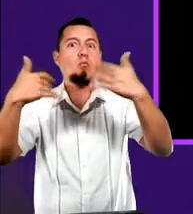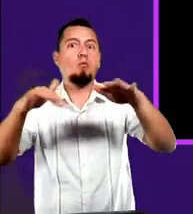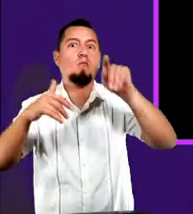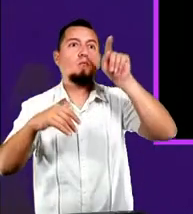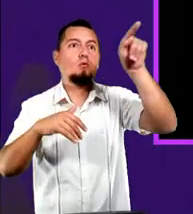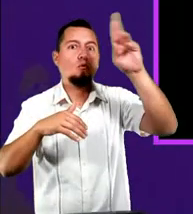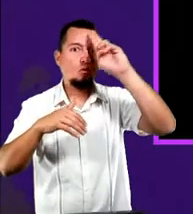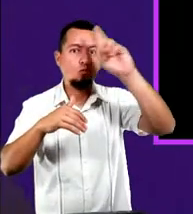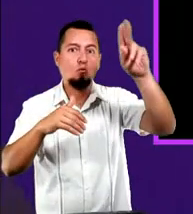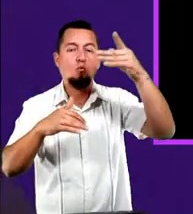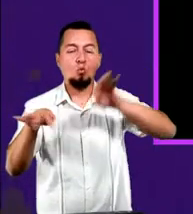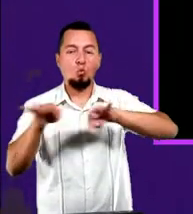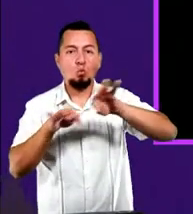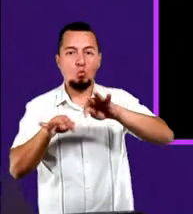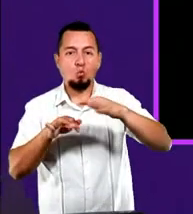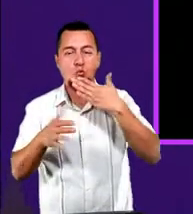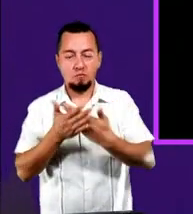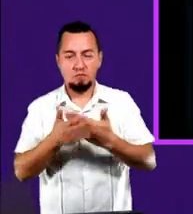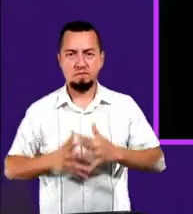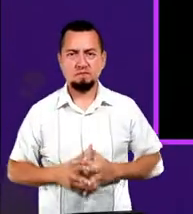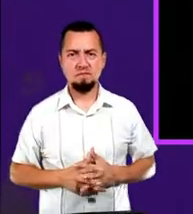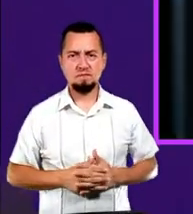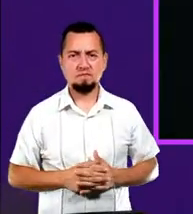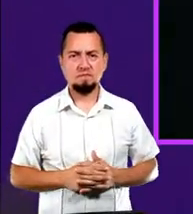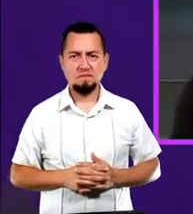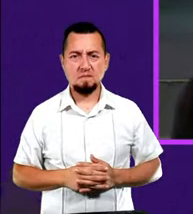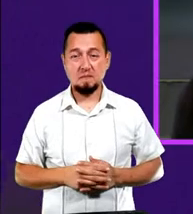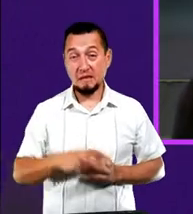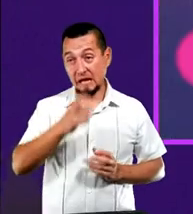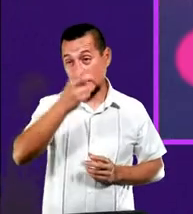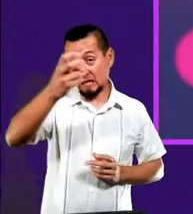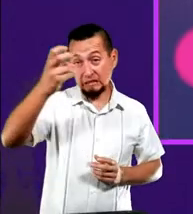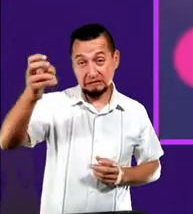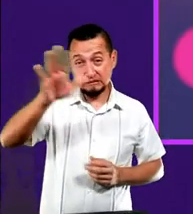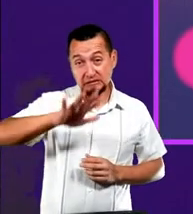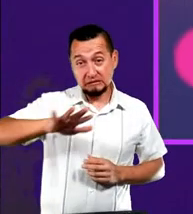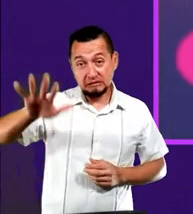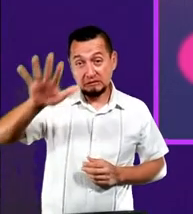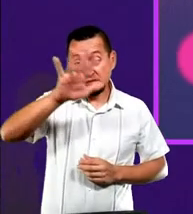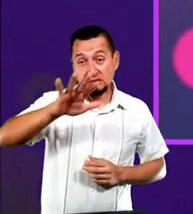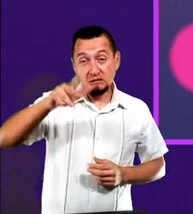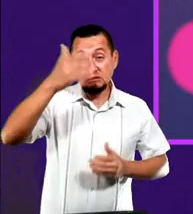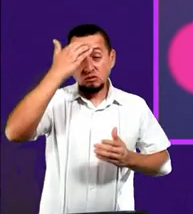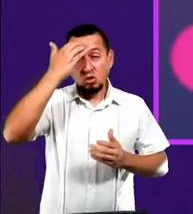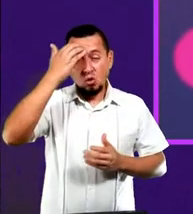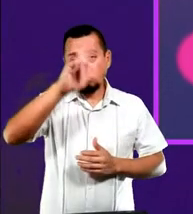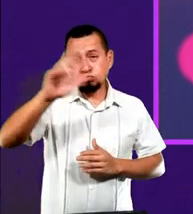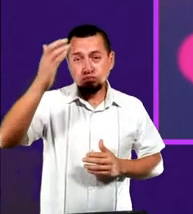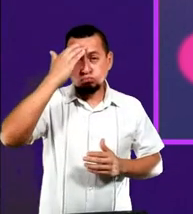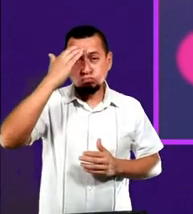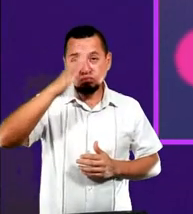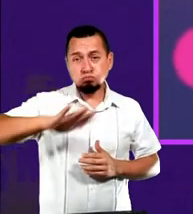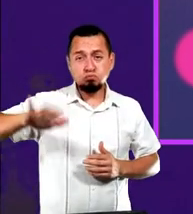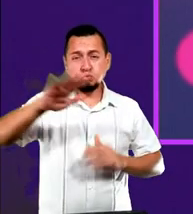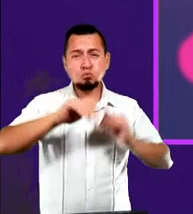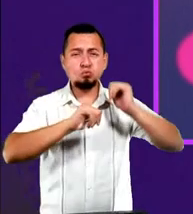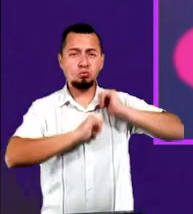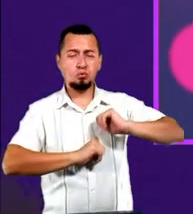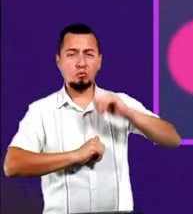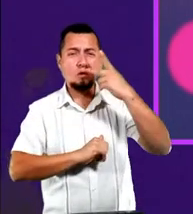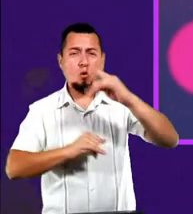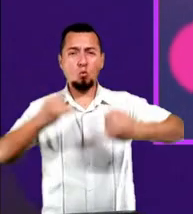Ese es el inmueble, seguramente lo conocen ustedes, la Suprema Corte de Justicia. ¿Cuáles son